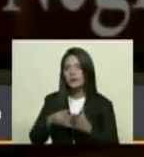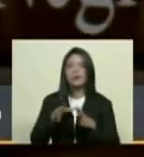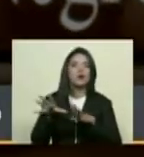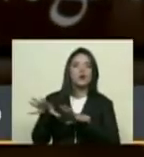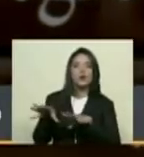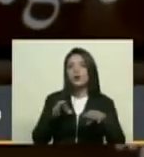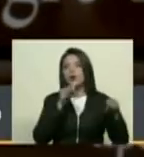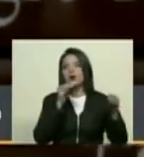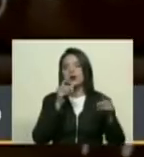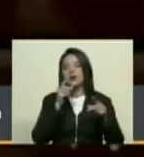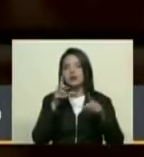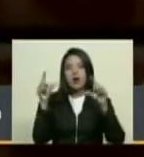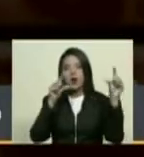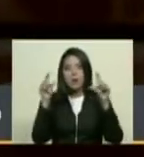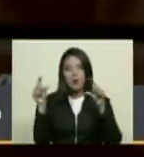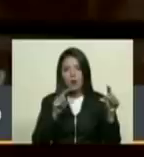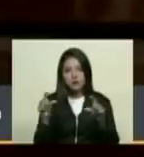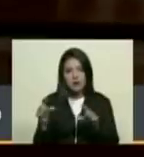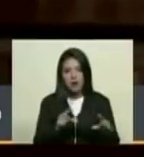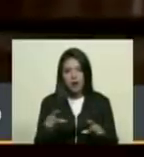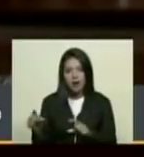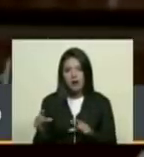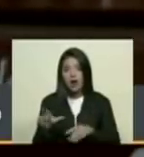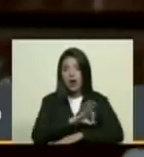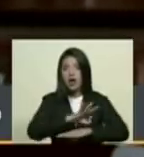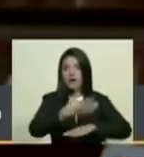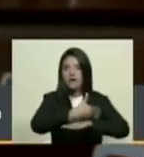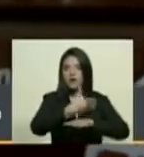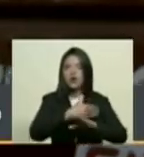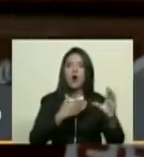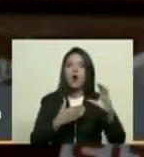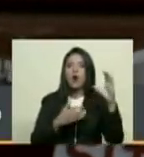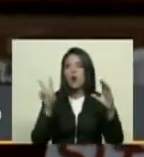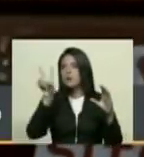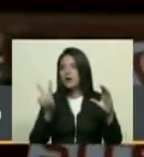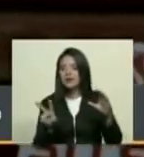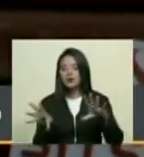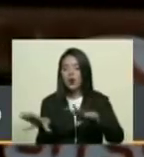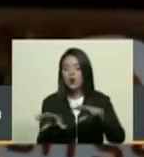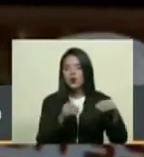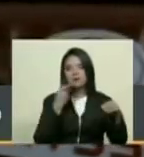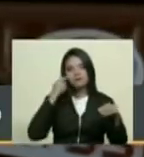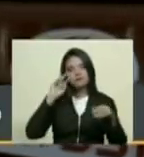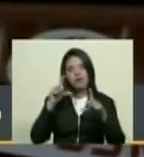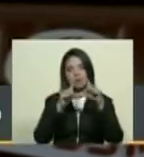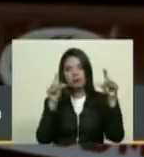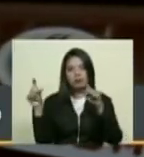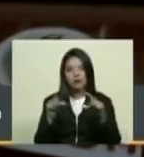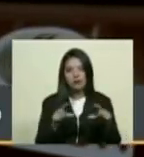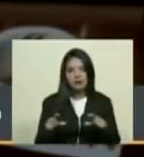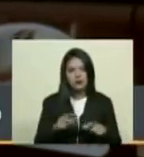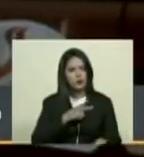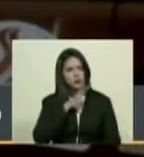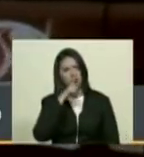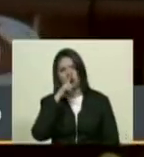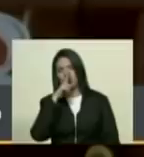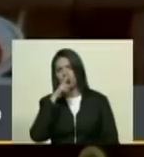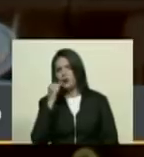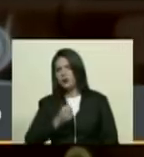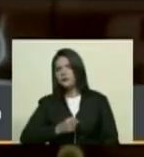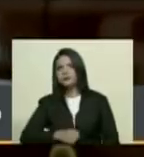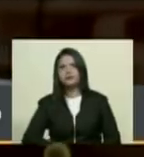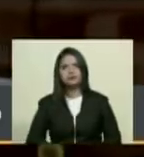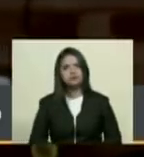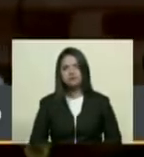extracción del cono monetario a través de la frontera con Colombia. ¡Qué perversidad!